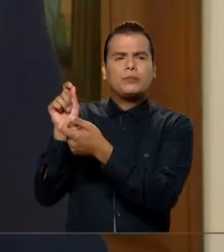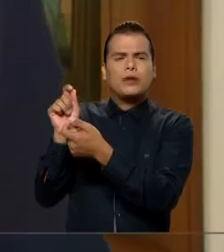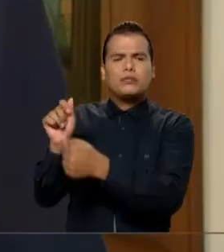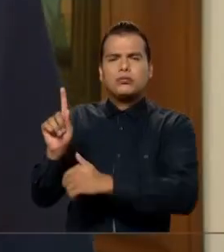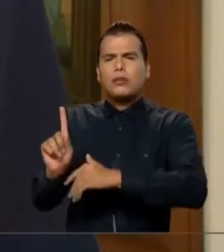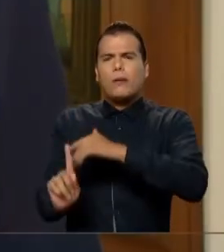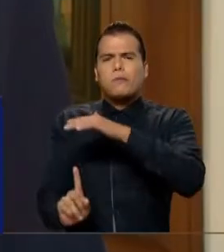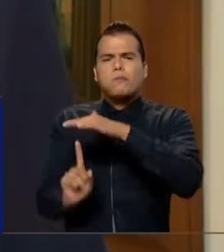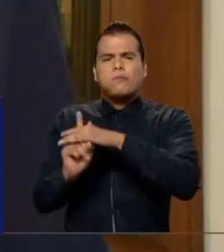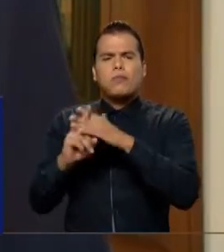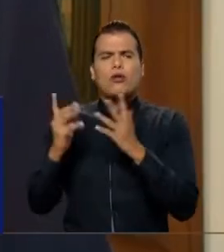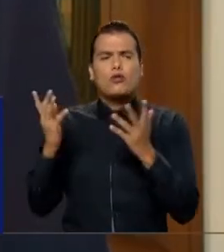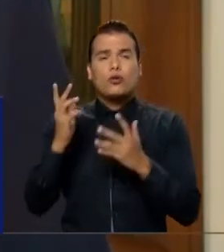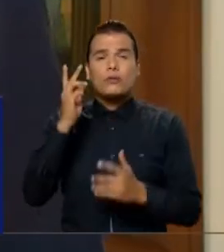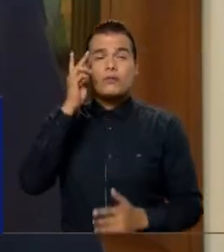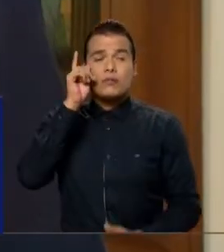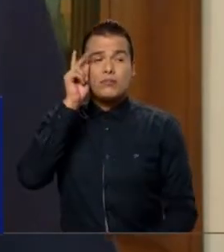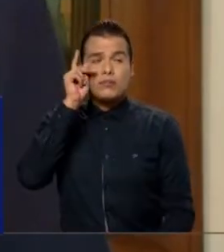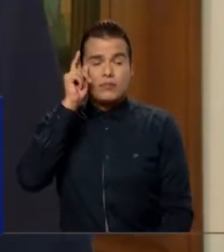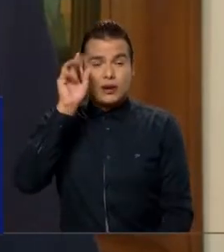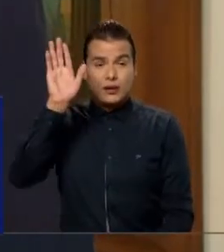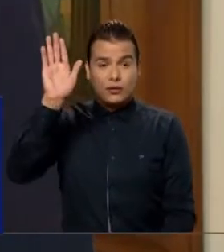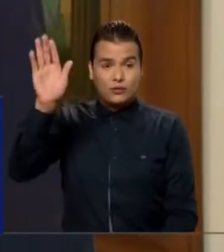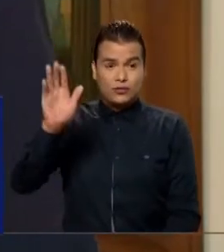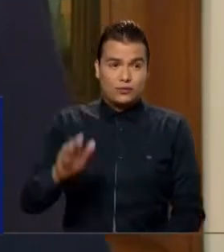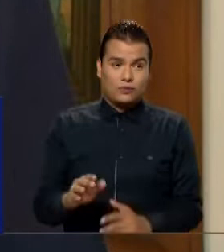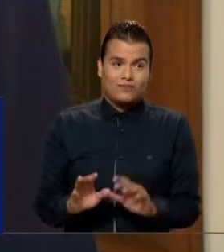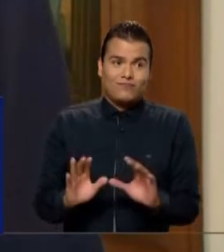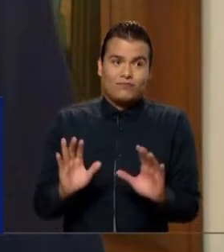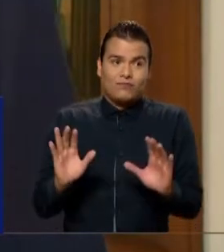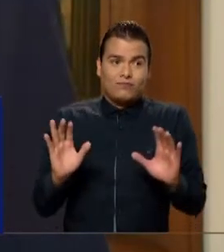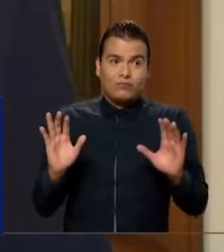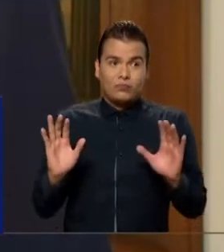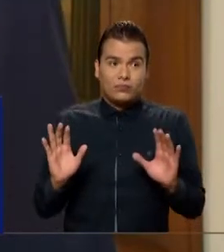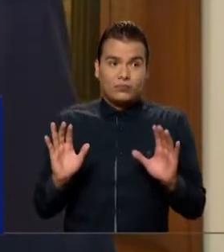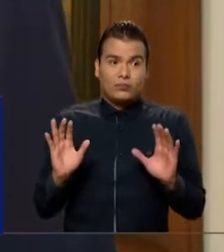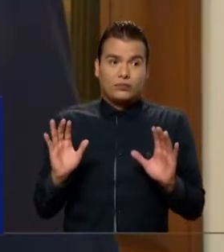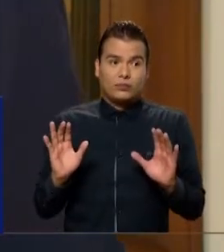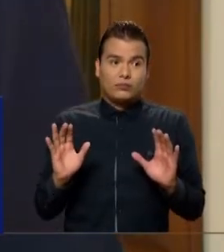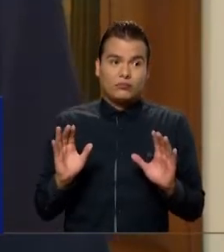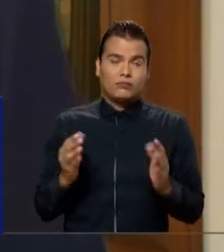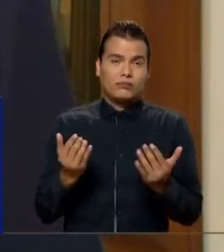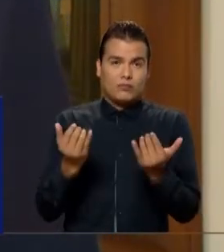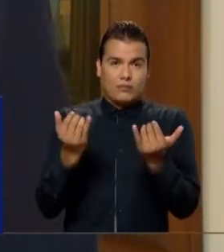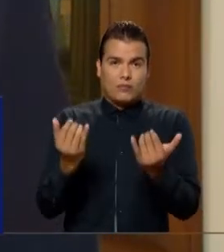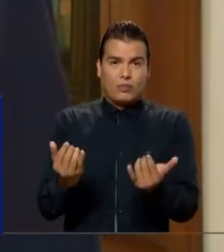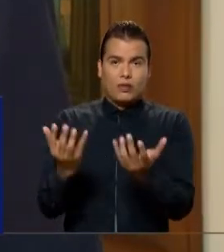Se sabe que ese producto de la lucha entre dos grupos